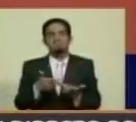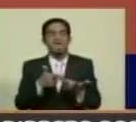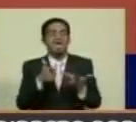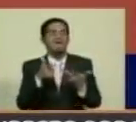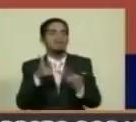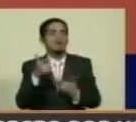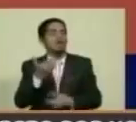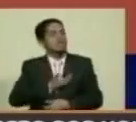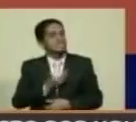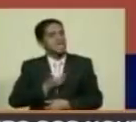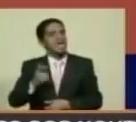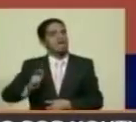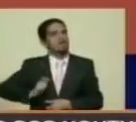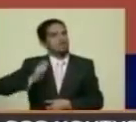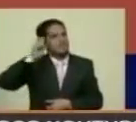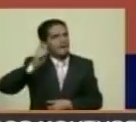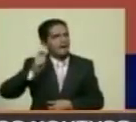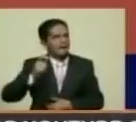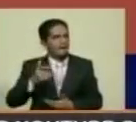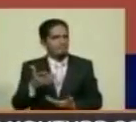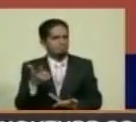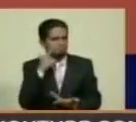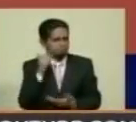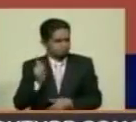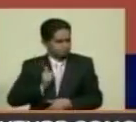gana escoger.